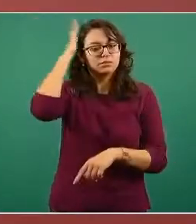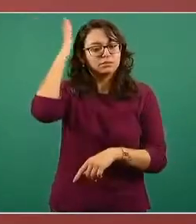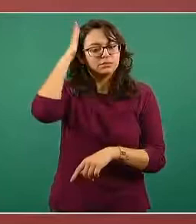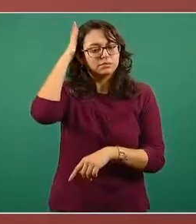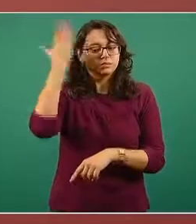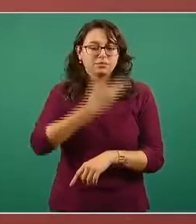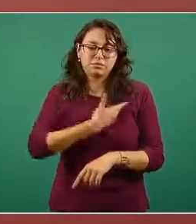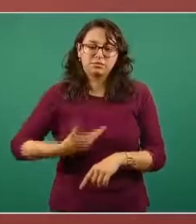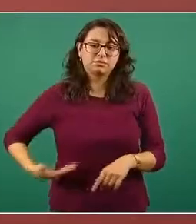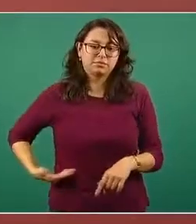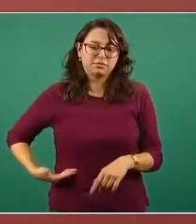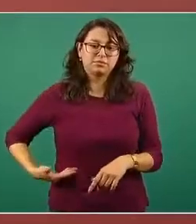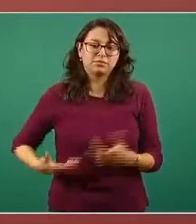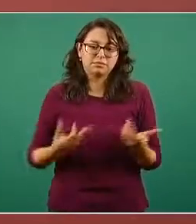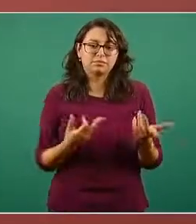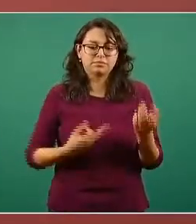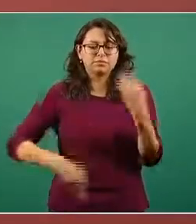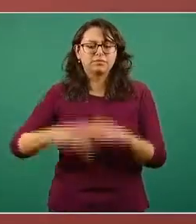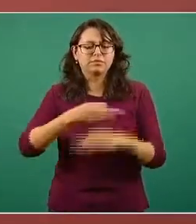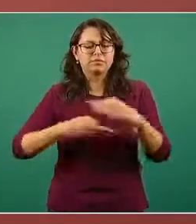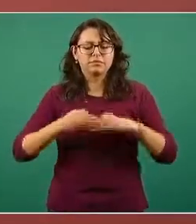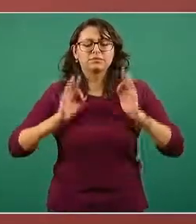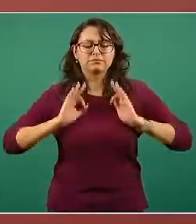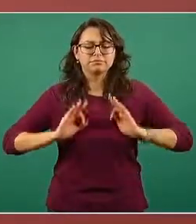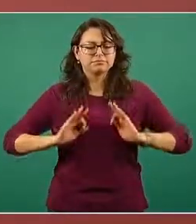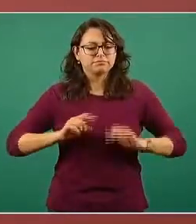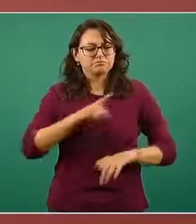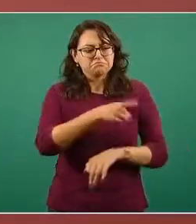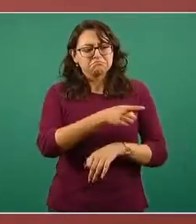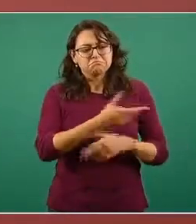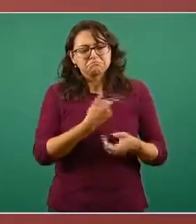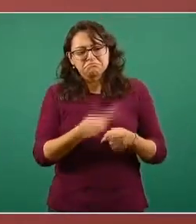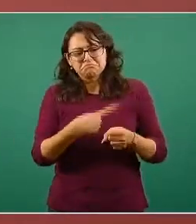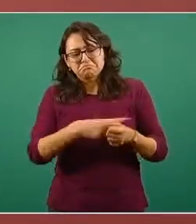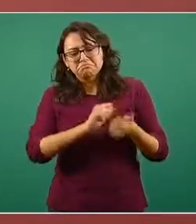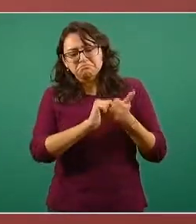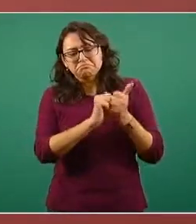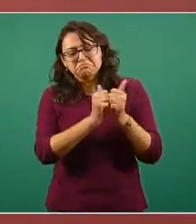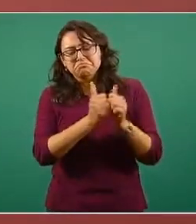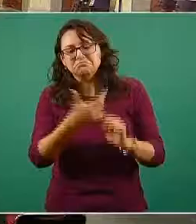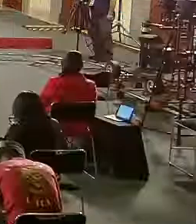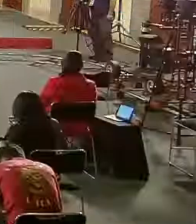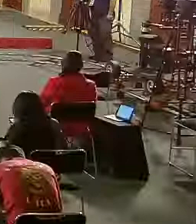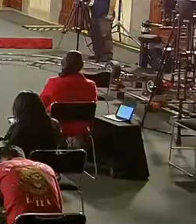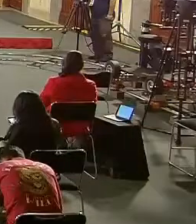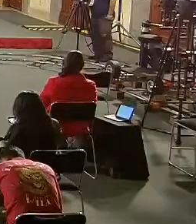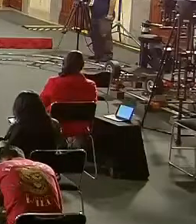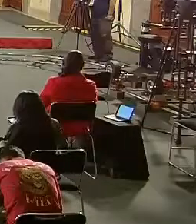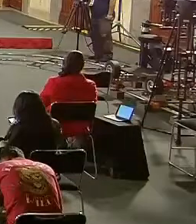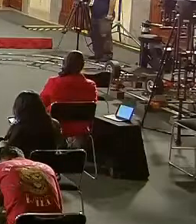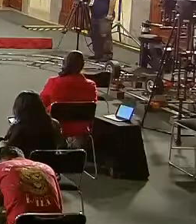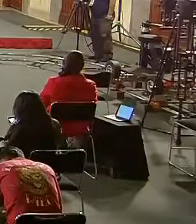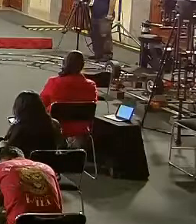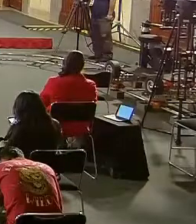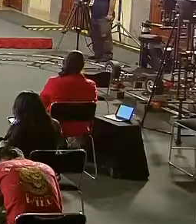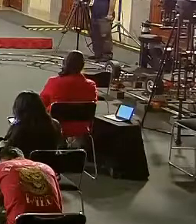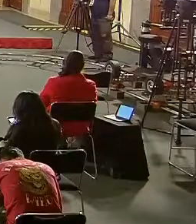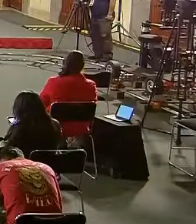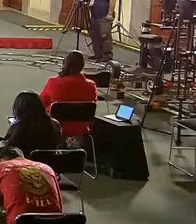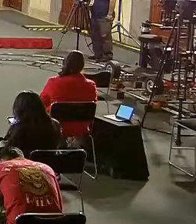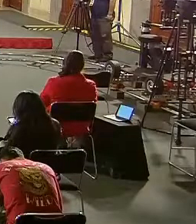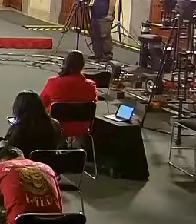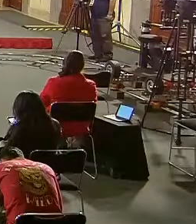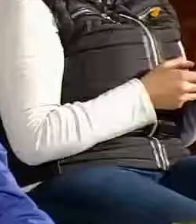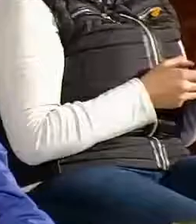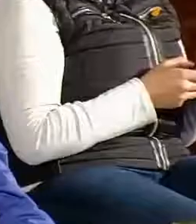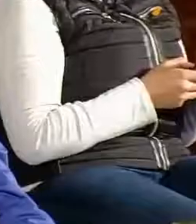Estado mexicano, pues debemos estar tranquilos de que va evolucionando bien el jefe de la nación mexicana. Gracias. Muchas gracias, doctor. Yo creo que